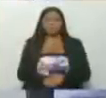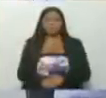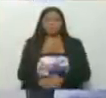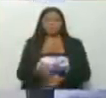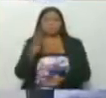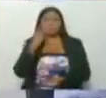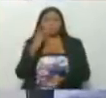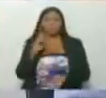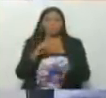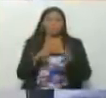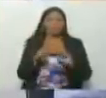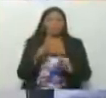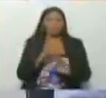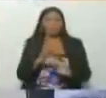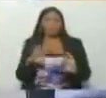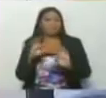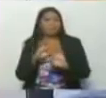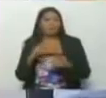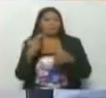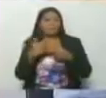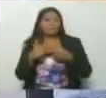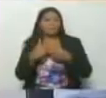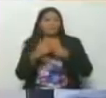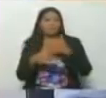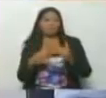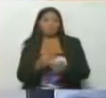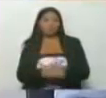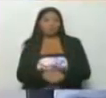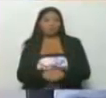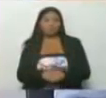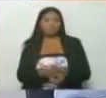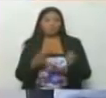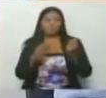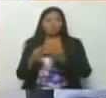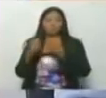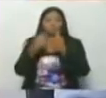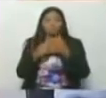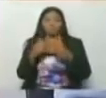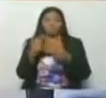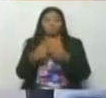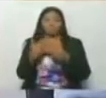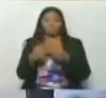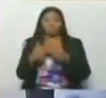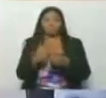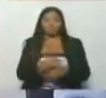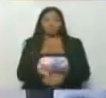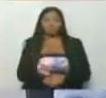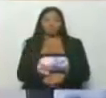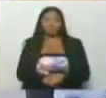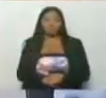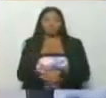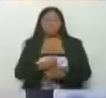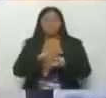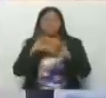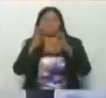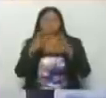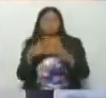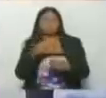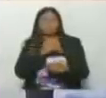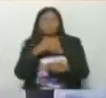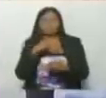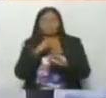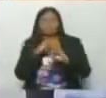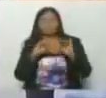dependiente del petróleo seguiremos en una economía petrolera con mucho tiempo pero ya la industria y el sector privado están